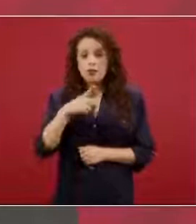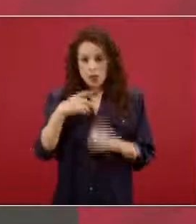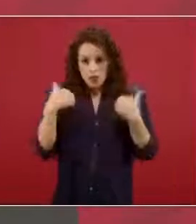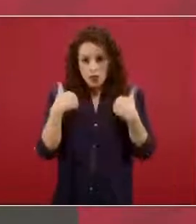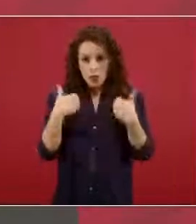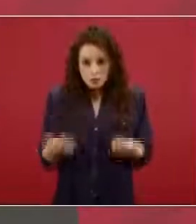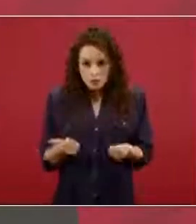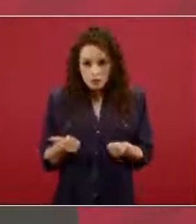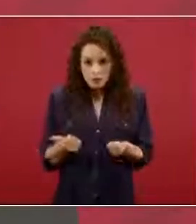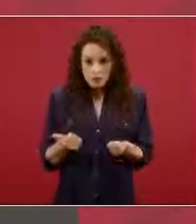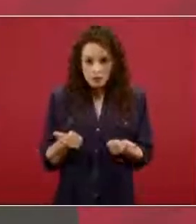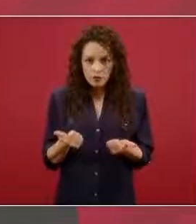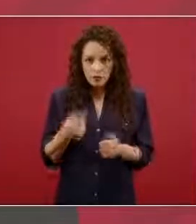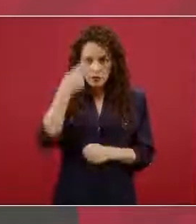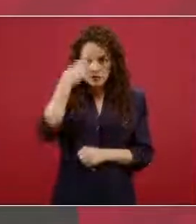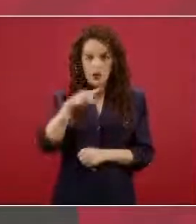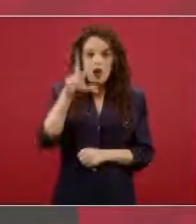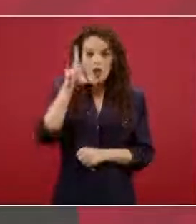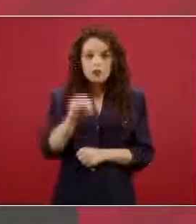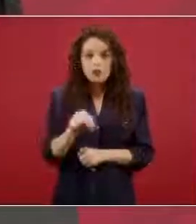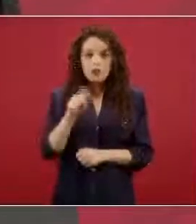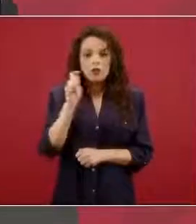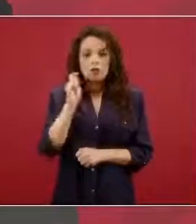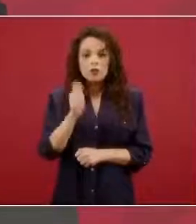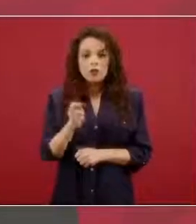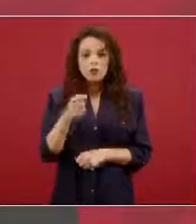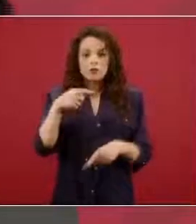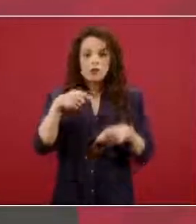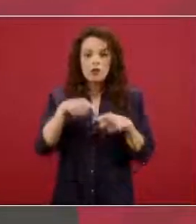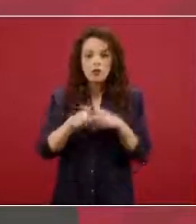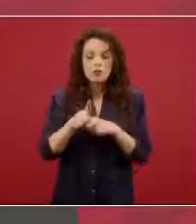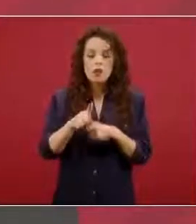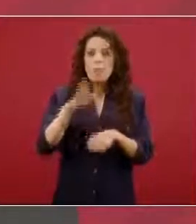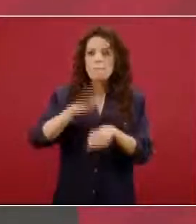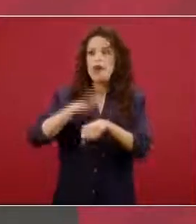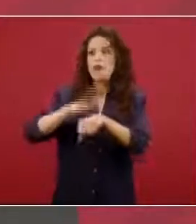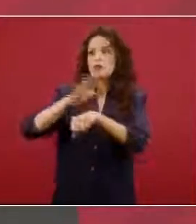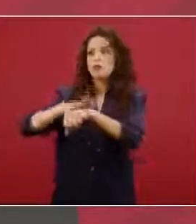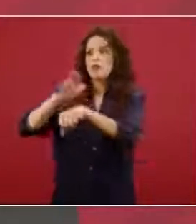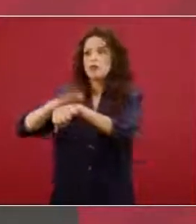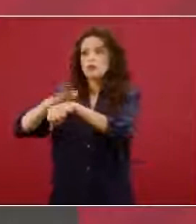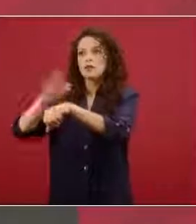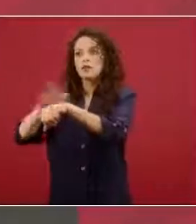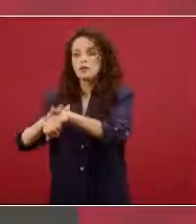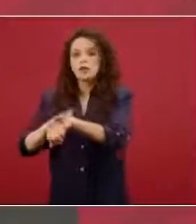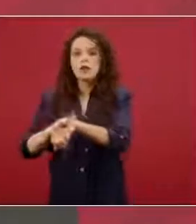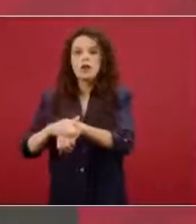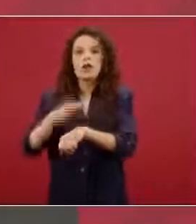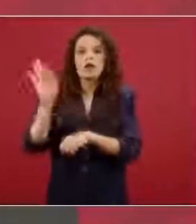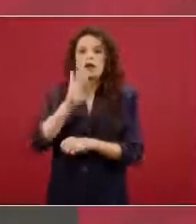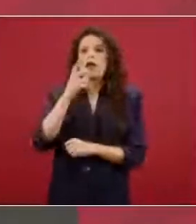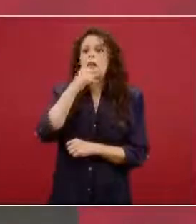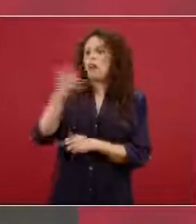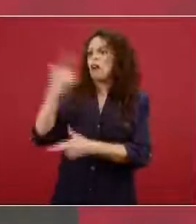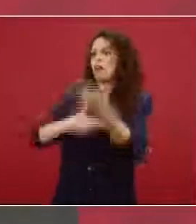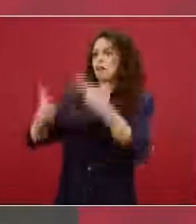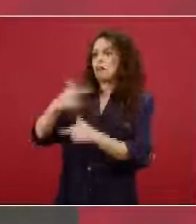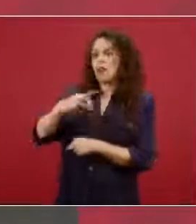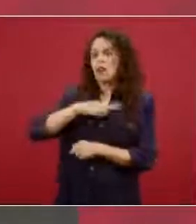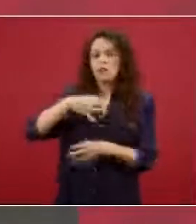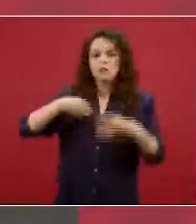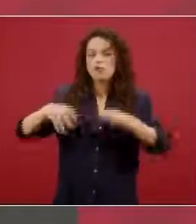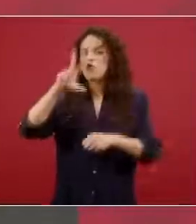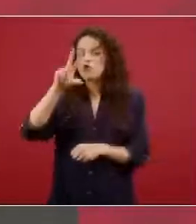se infiera una tendencia de alza explicable por un rebrote, sino más bien por